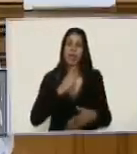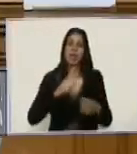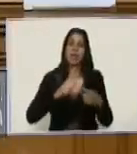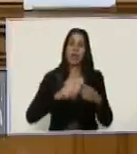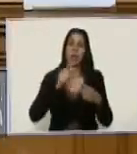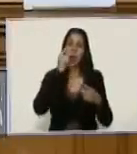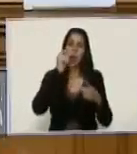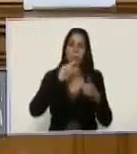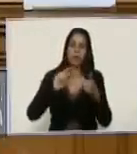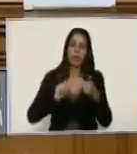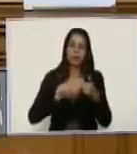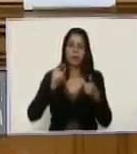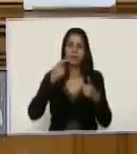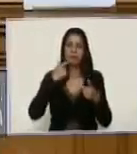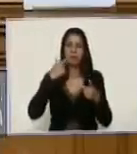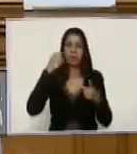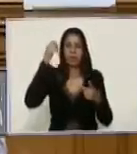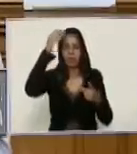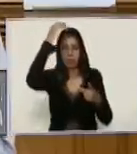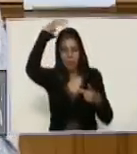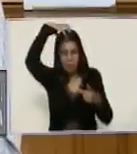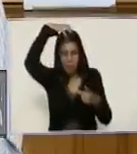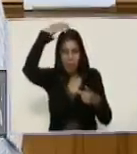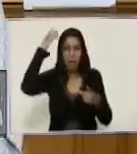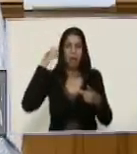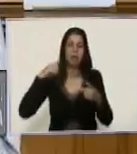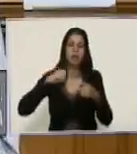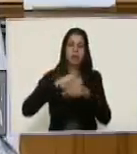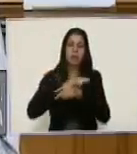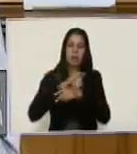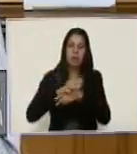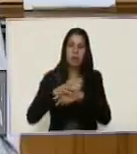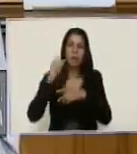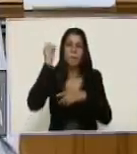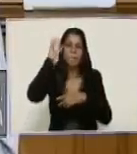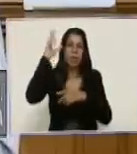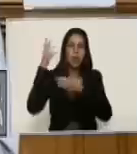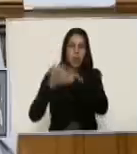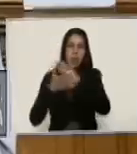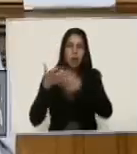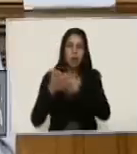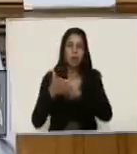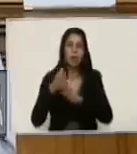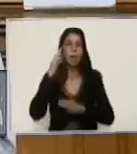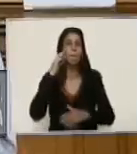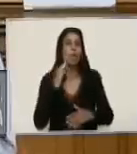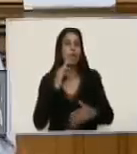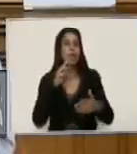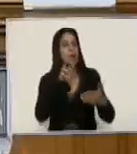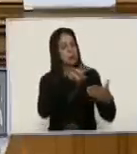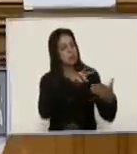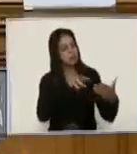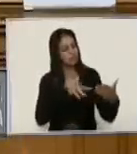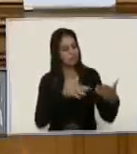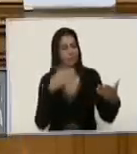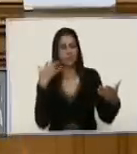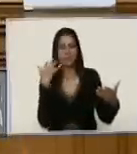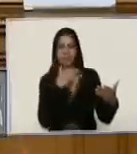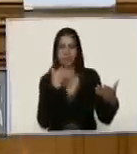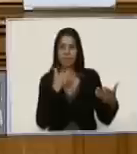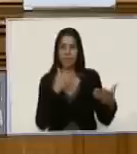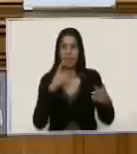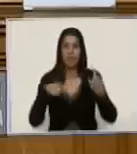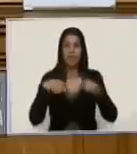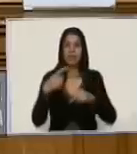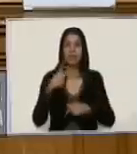en los asesores, cómo eso estaba descompuesto. Y Bolívar se reía lo que había pasado 20 años